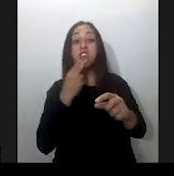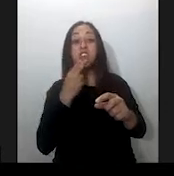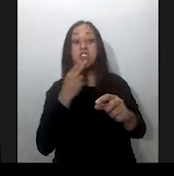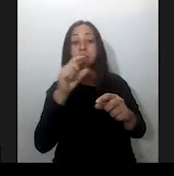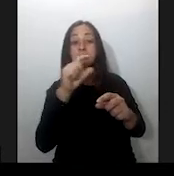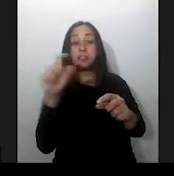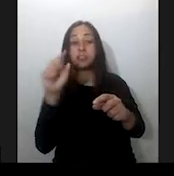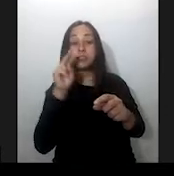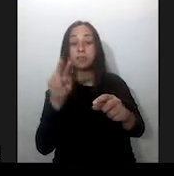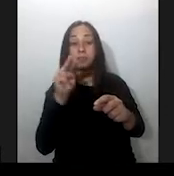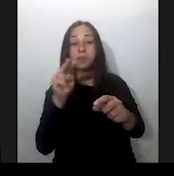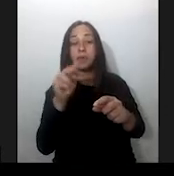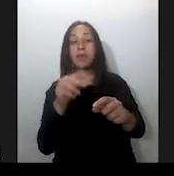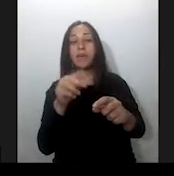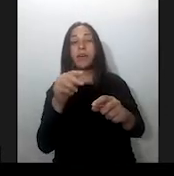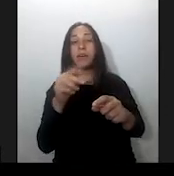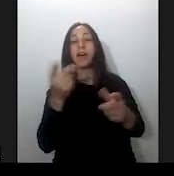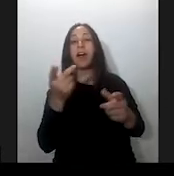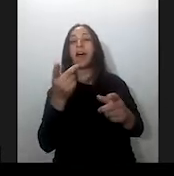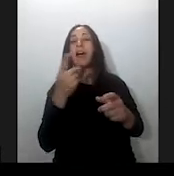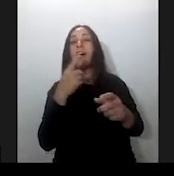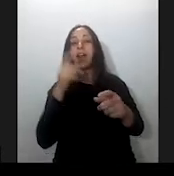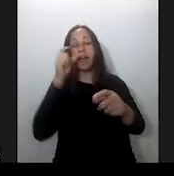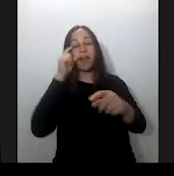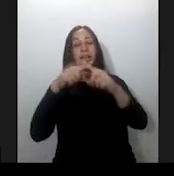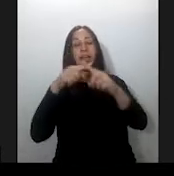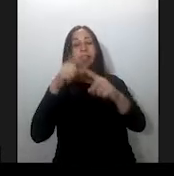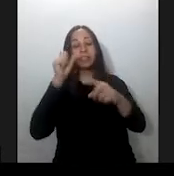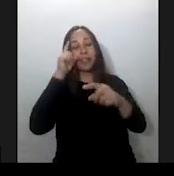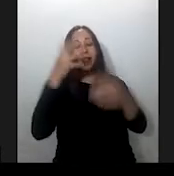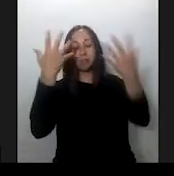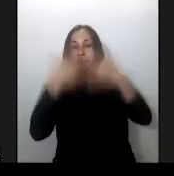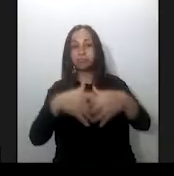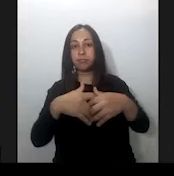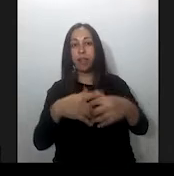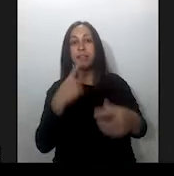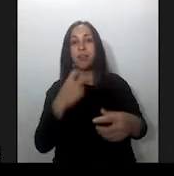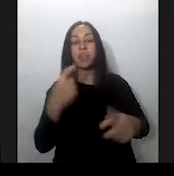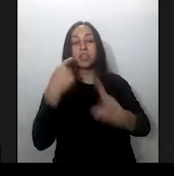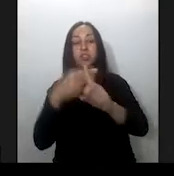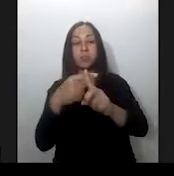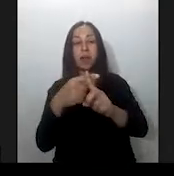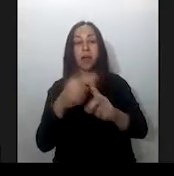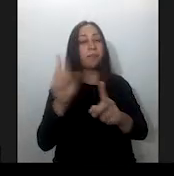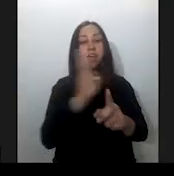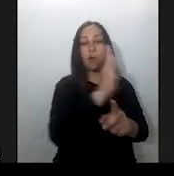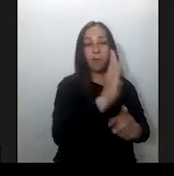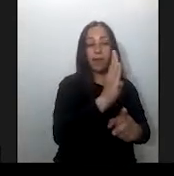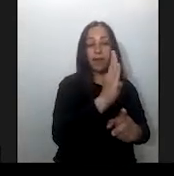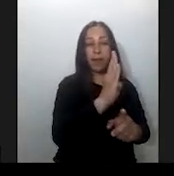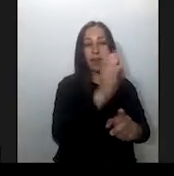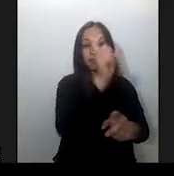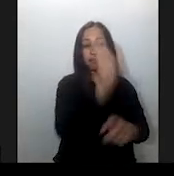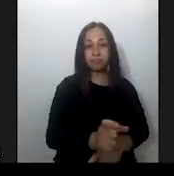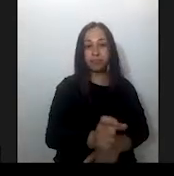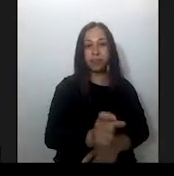que Excel identificó que lo que yo quiero hacer ahora es sumar, pero claramente no va a ser la columna B,